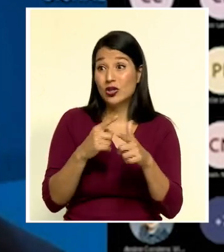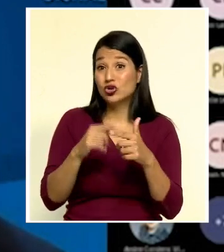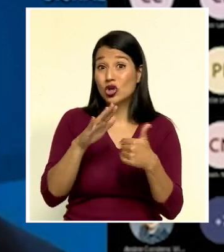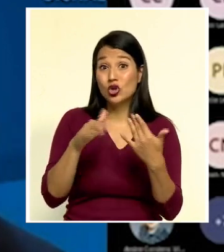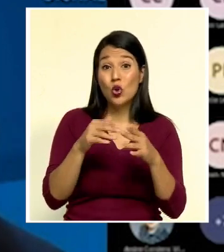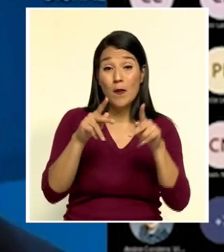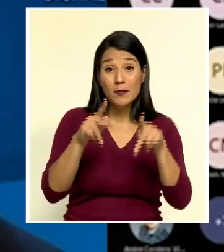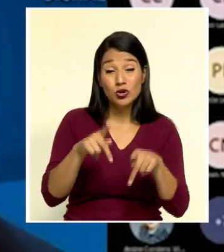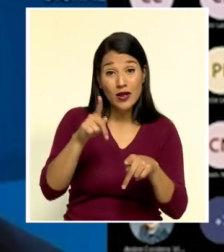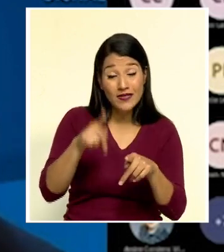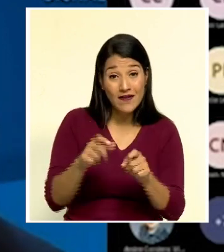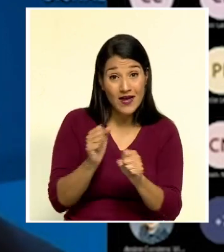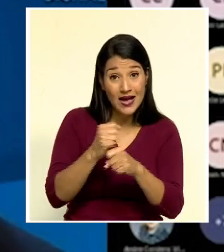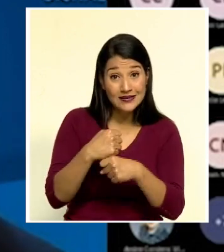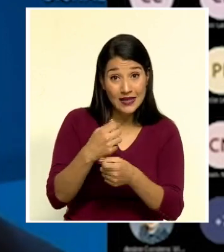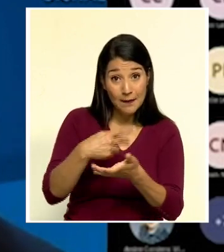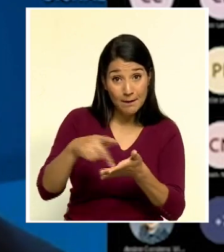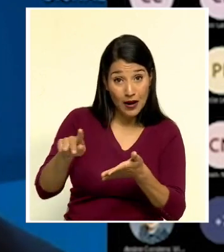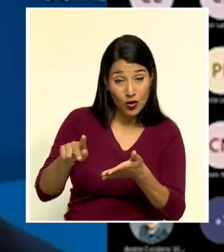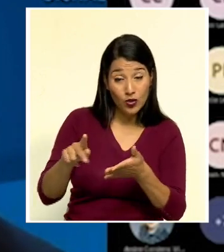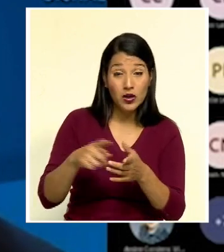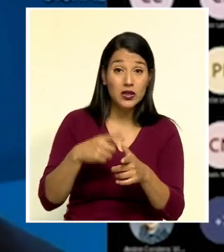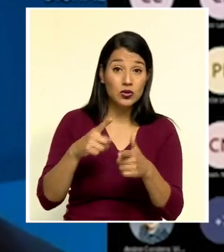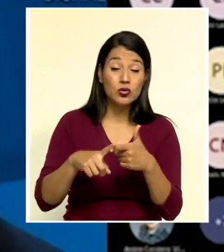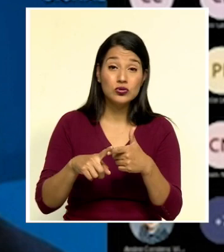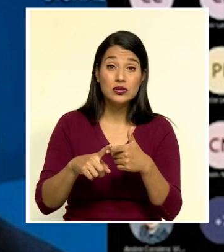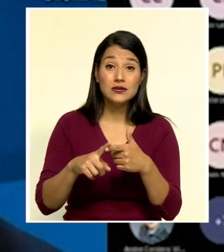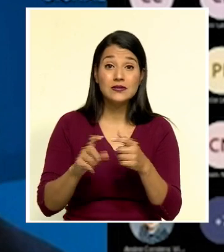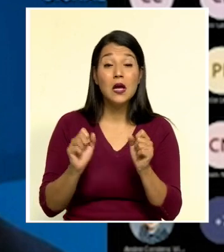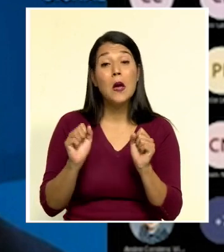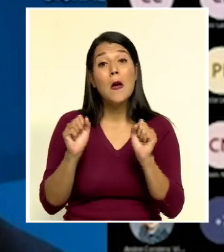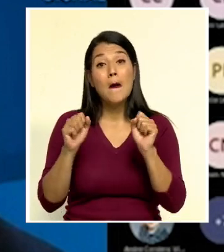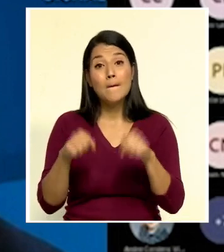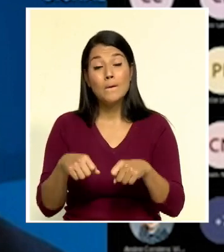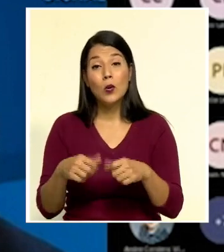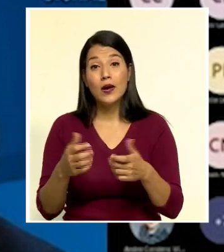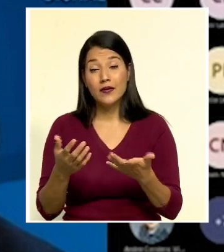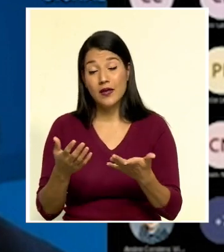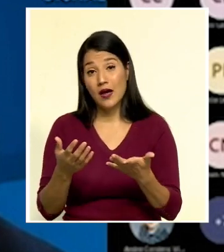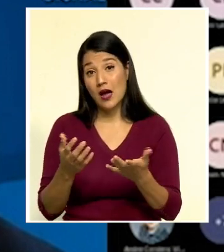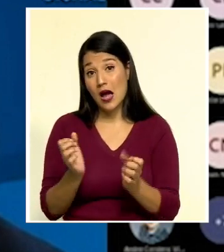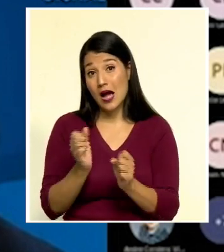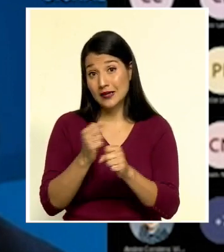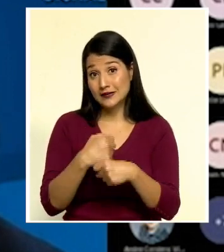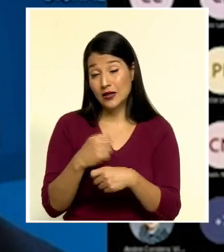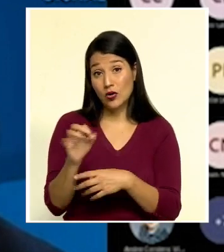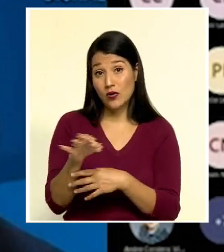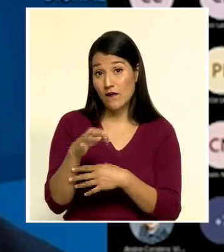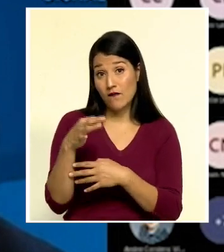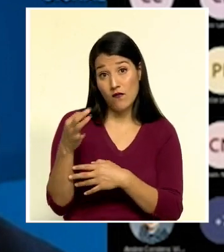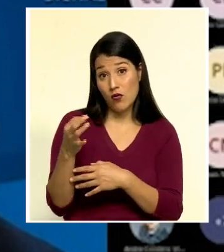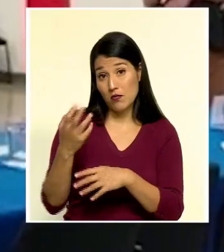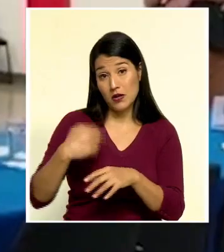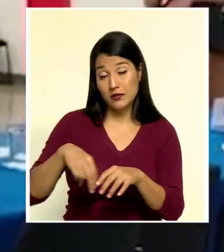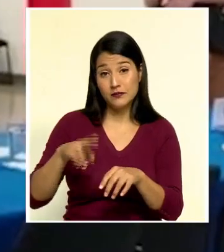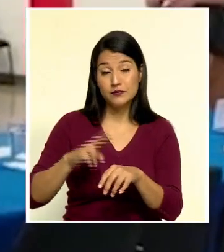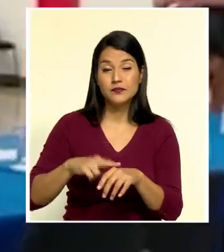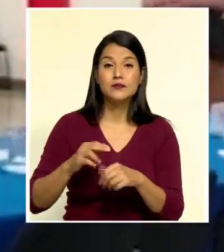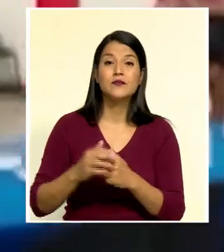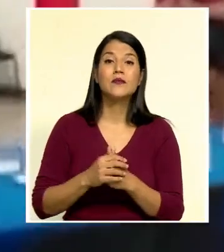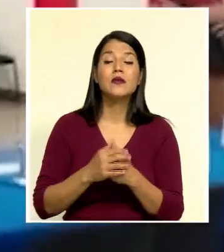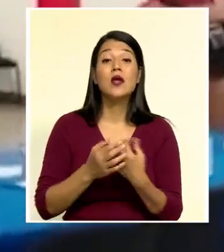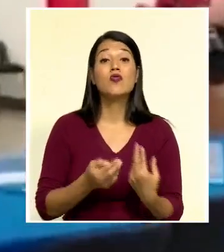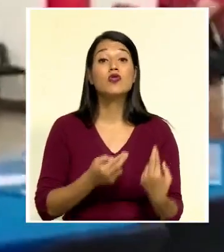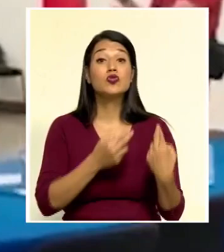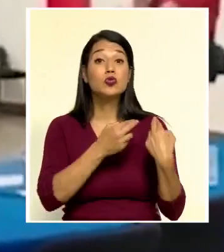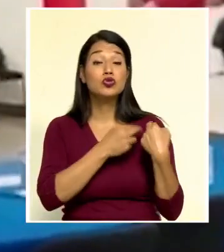tenía que realizar estos pagos, pues vuelva y los haga de forma totalmente natural. La